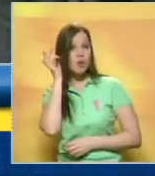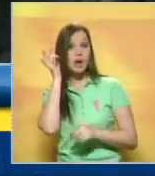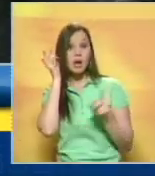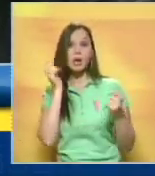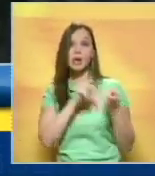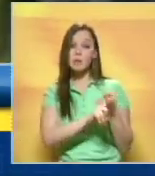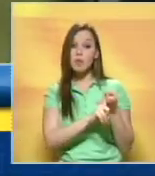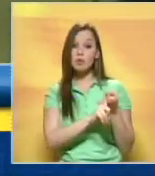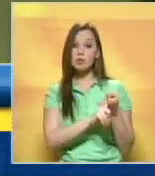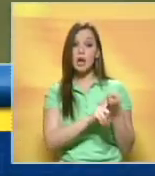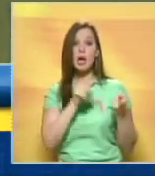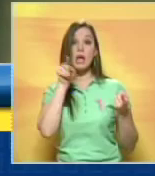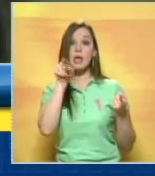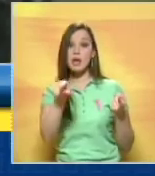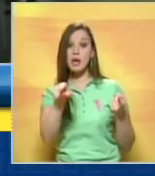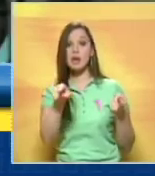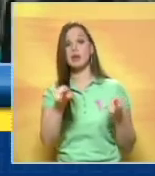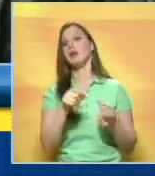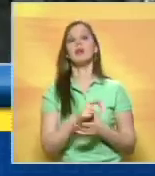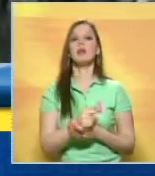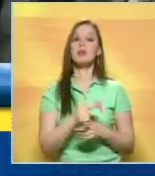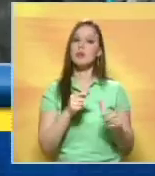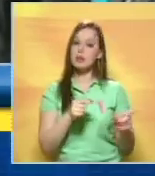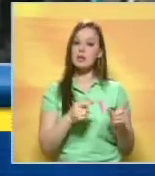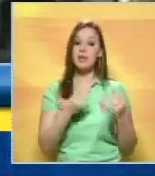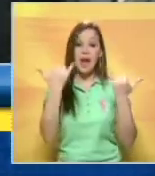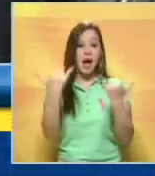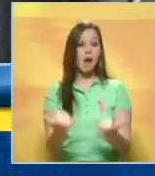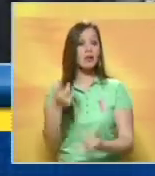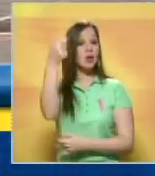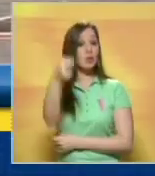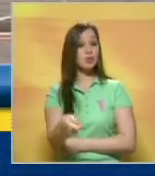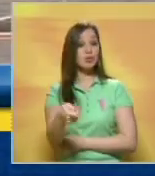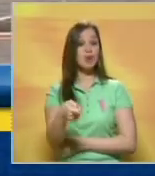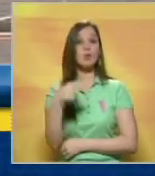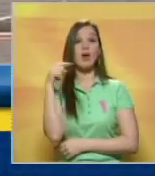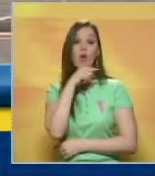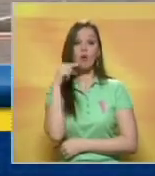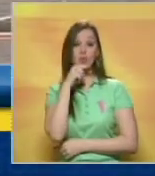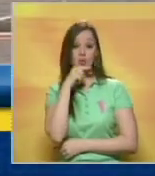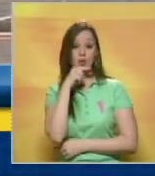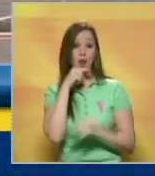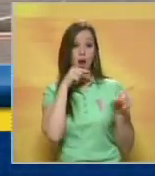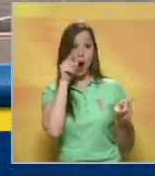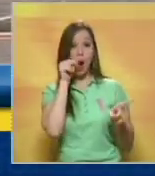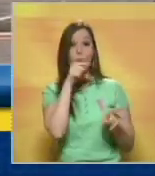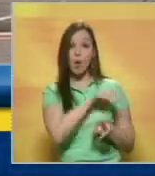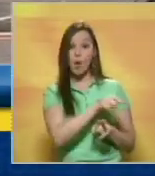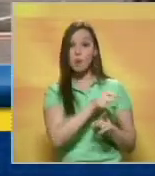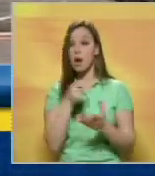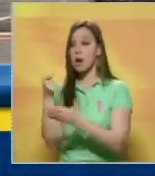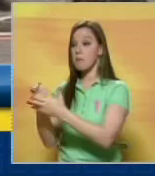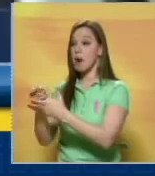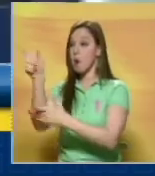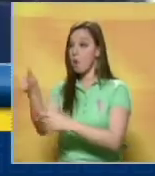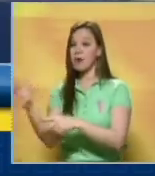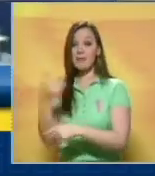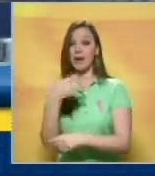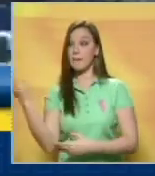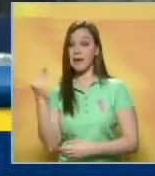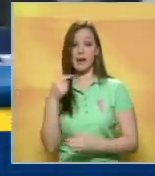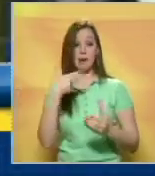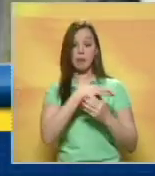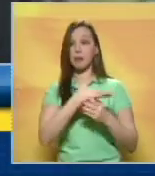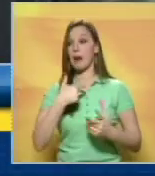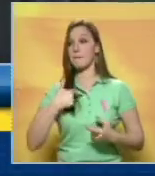Cabo fue declarado apto para enfrentar un tribunal en octubre. Shrien Dewani negó los cargos